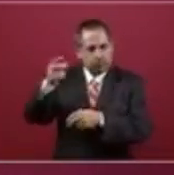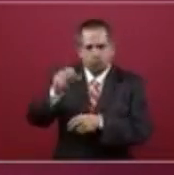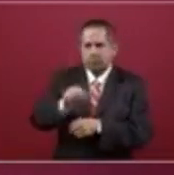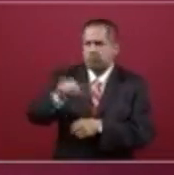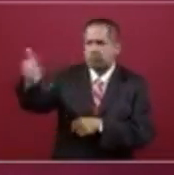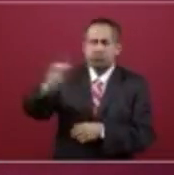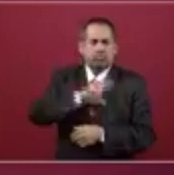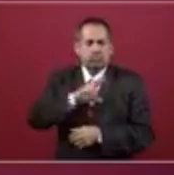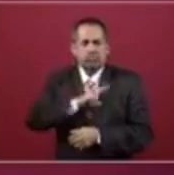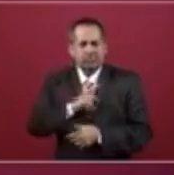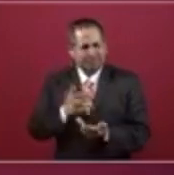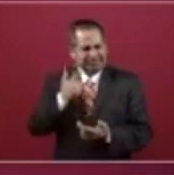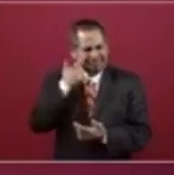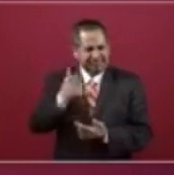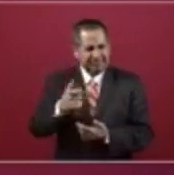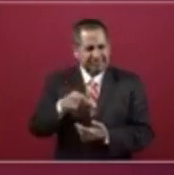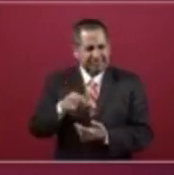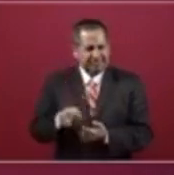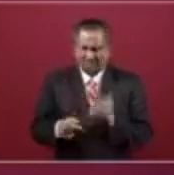particulares.